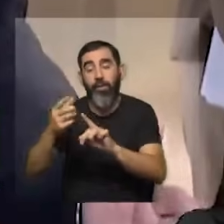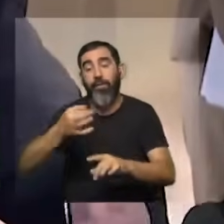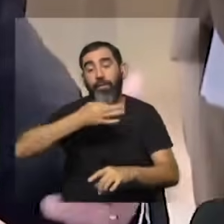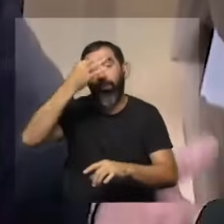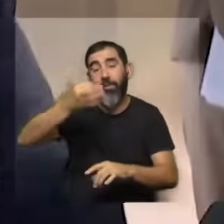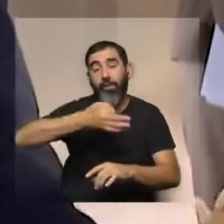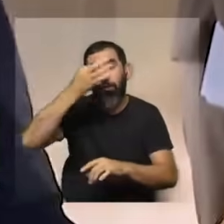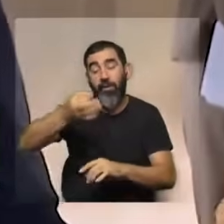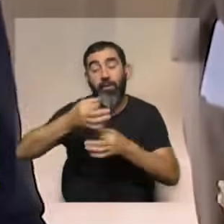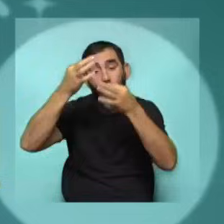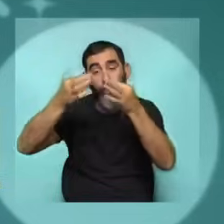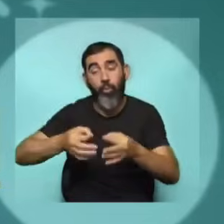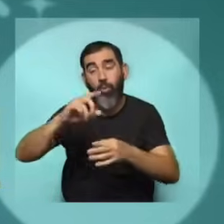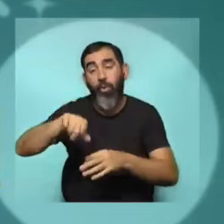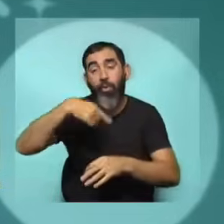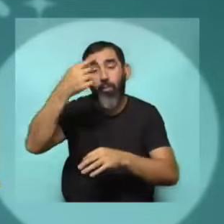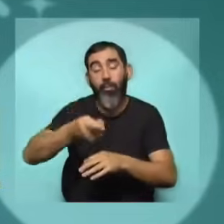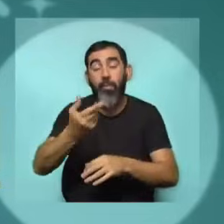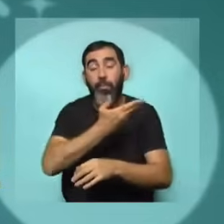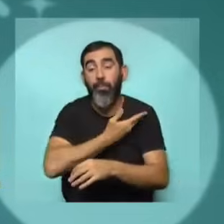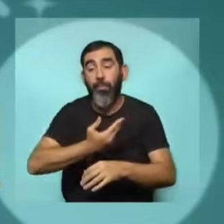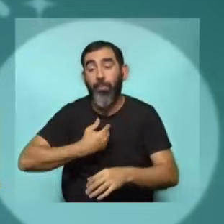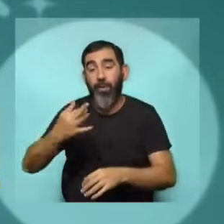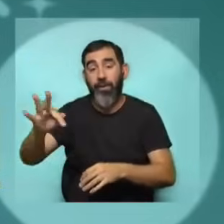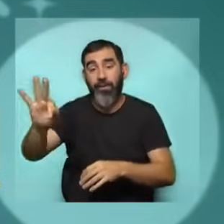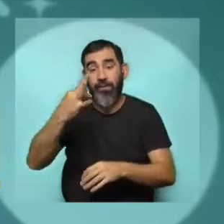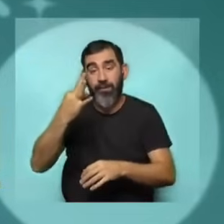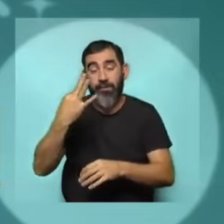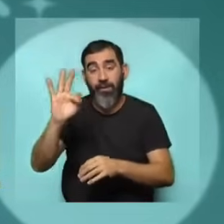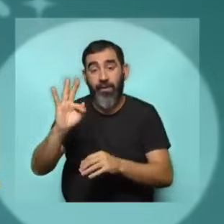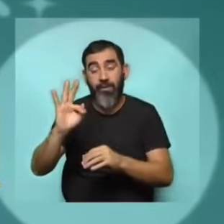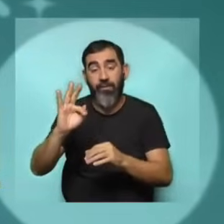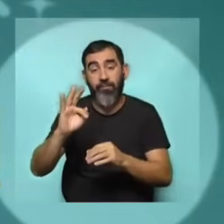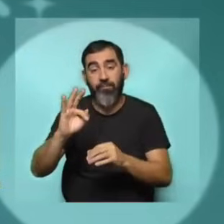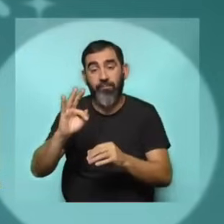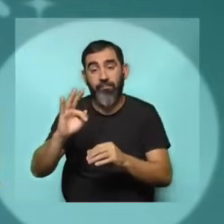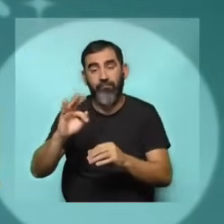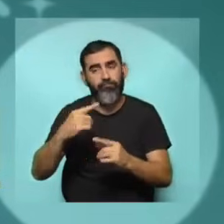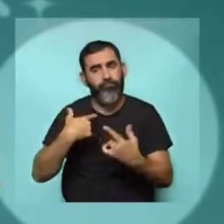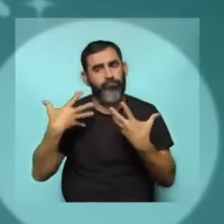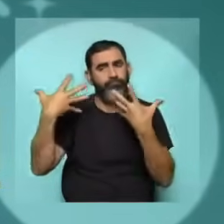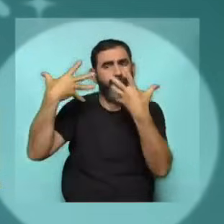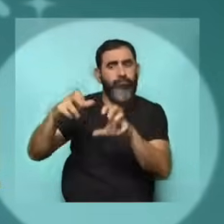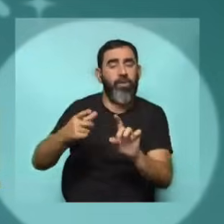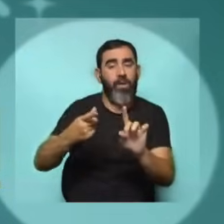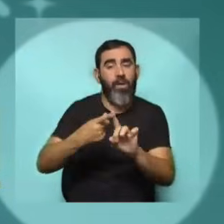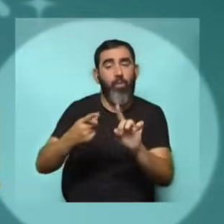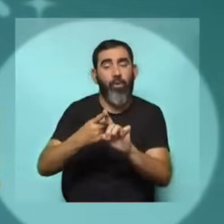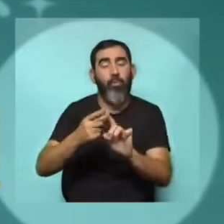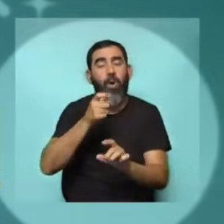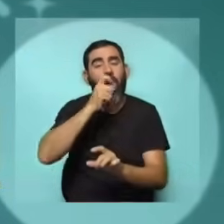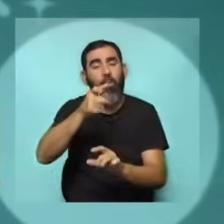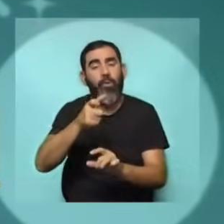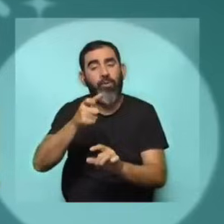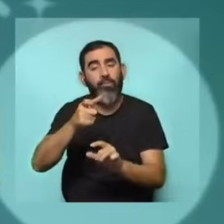declaraciones de Lula se produjeron horas después de que el mandatario francés Emmanuel Macron mostrara su firme oposición al acuerdo con el argumento